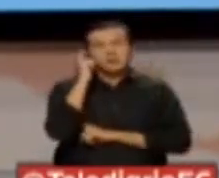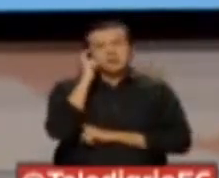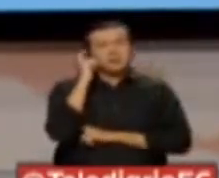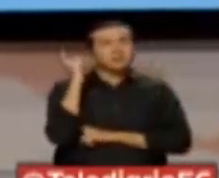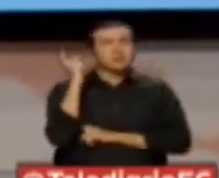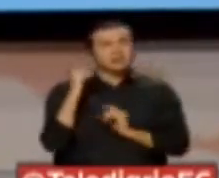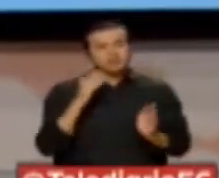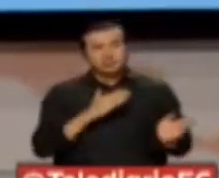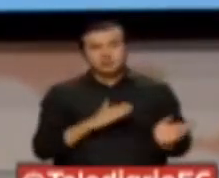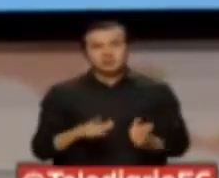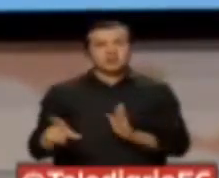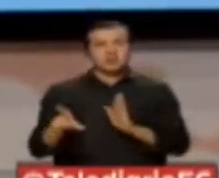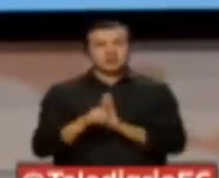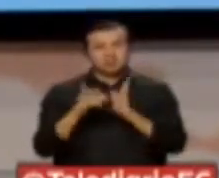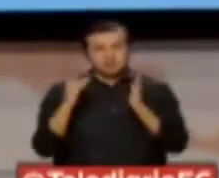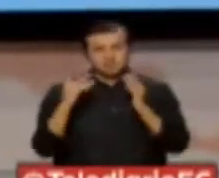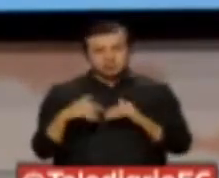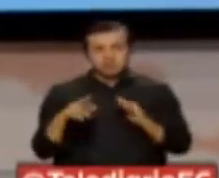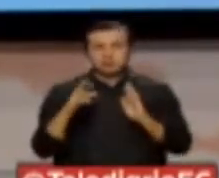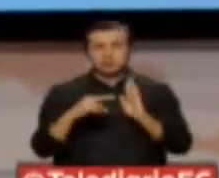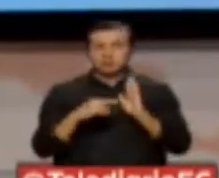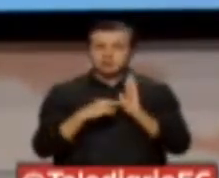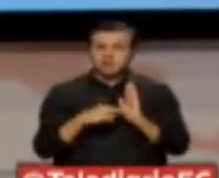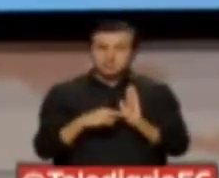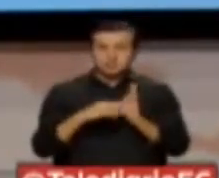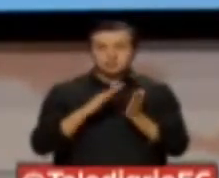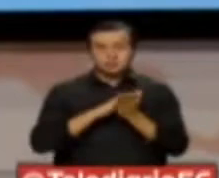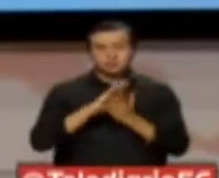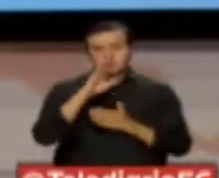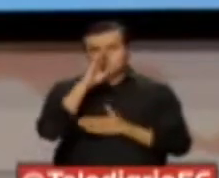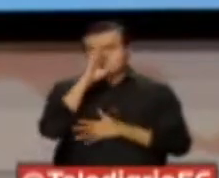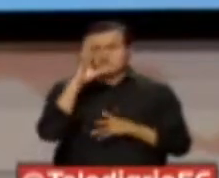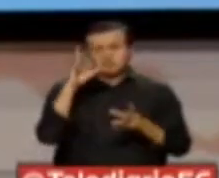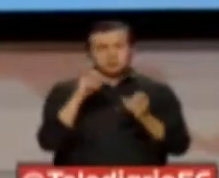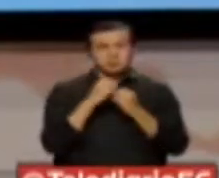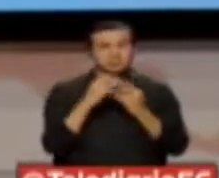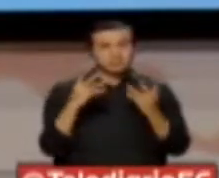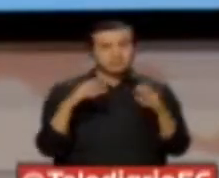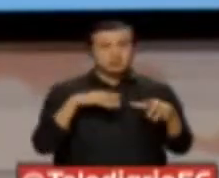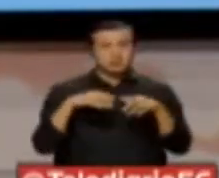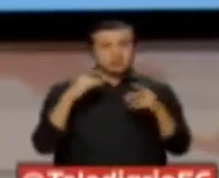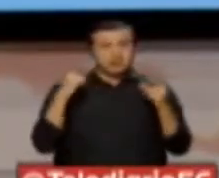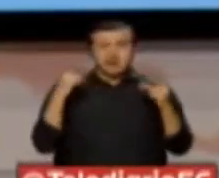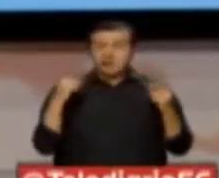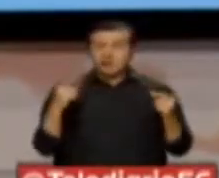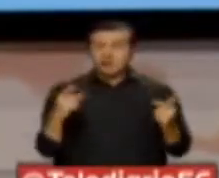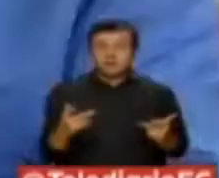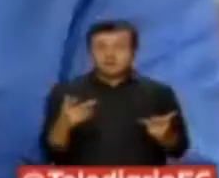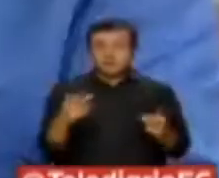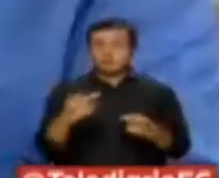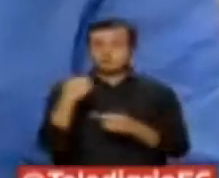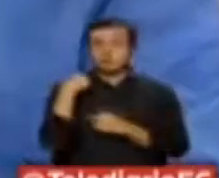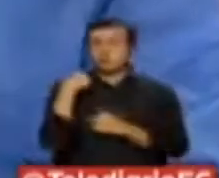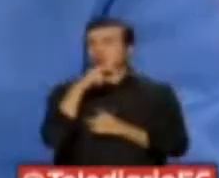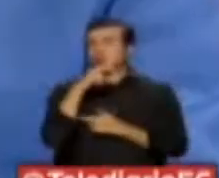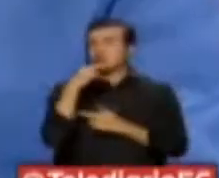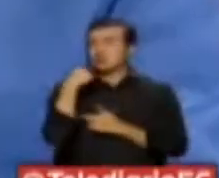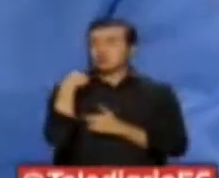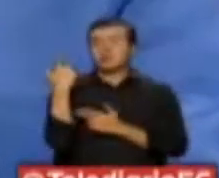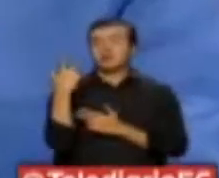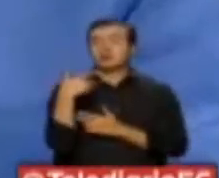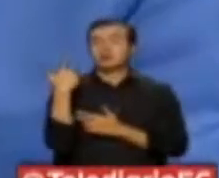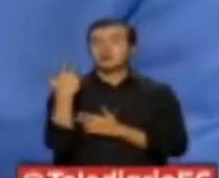cumpliendo con la ley cumpliendo con los reglamentos con la transparencia del caso quiero actuar con mucho más agilidad ahora en manos de quien está